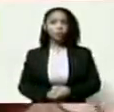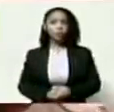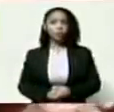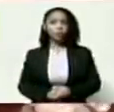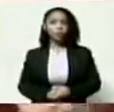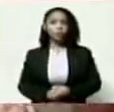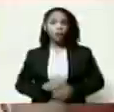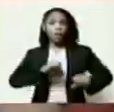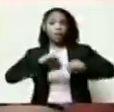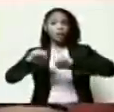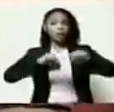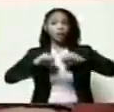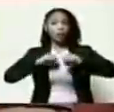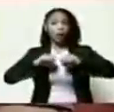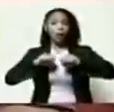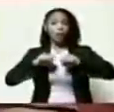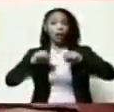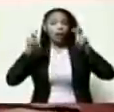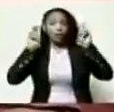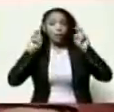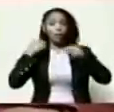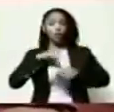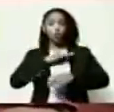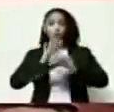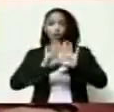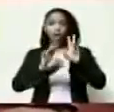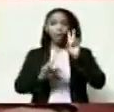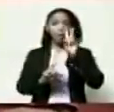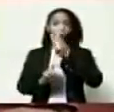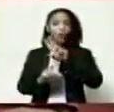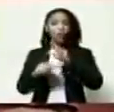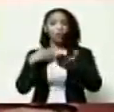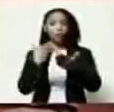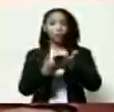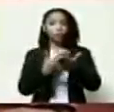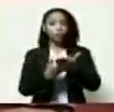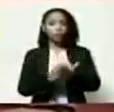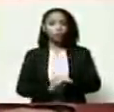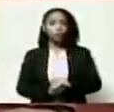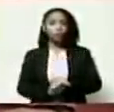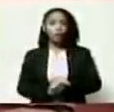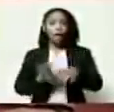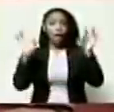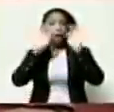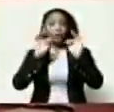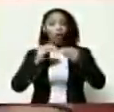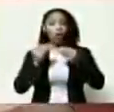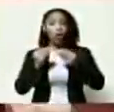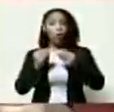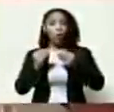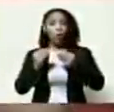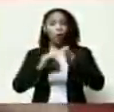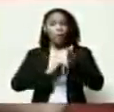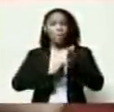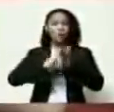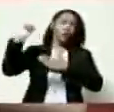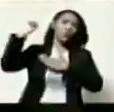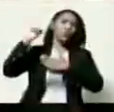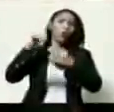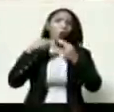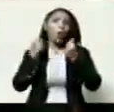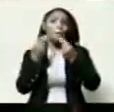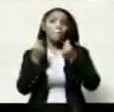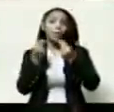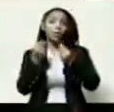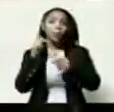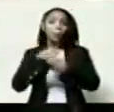Se mueve el escenario, lo hemos visto con la forma como se han disparado los precios del petróleo,